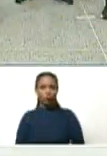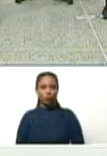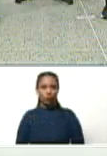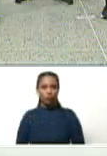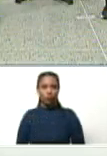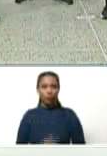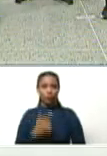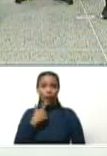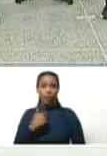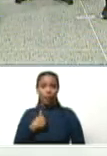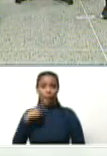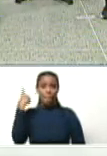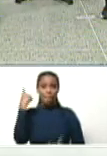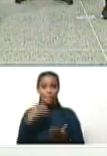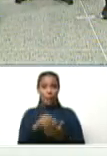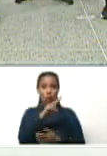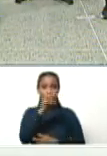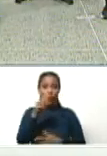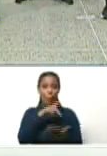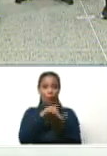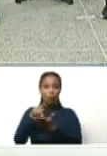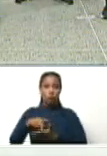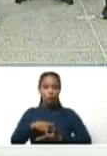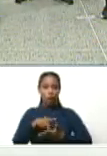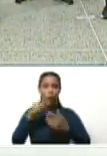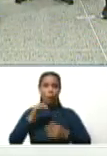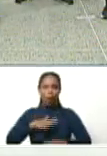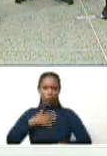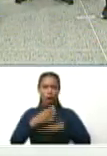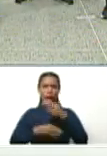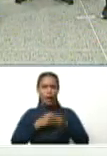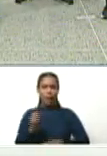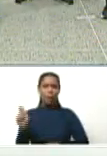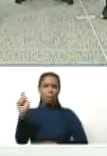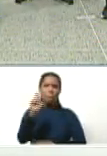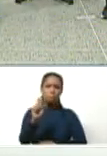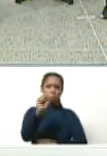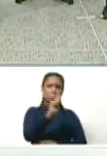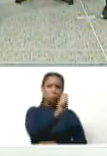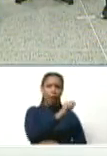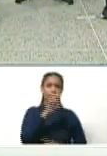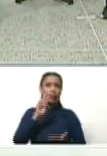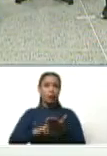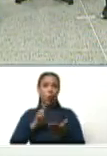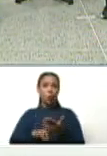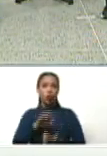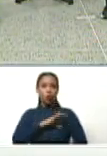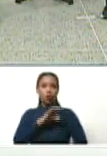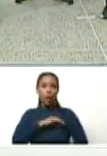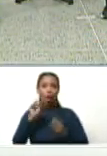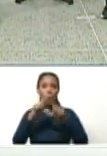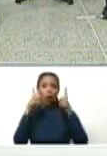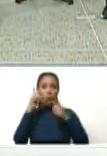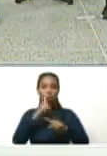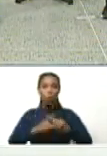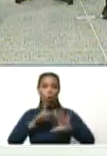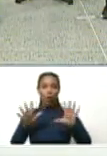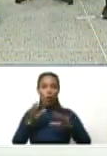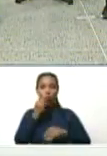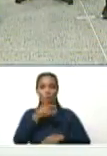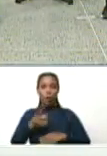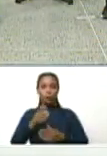Diga, ya son 1.200 intervenciones quirúrgicas que vamos a poder hacer mensualmente desde el Seguro Social de La Guaira, gracias al 1x10,